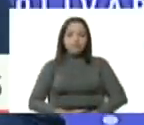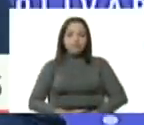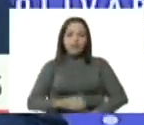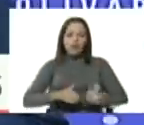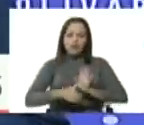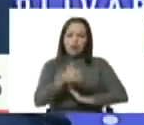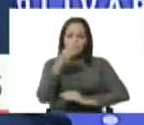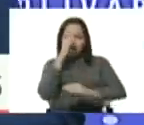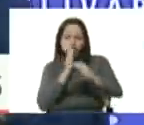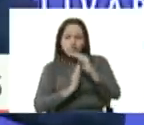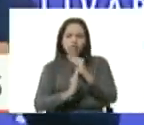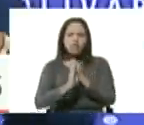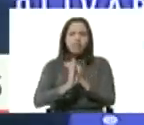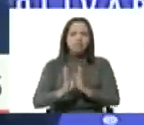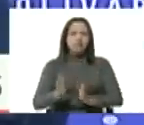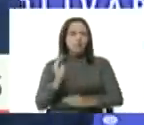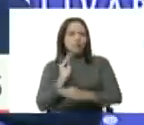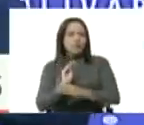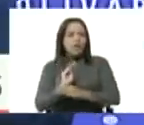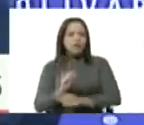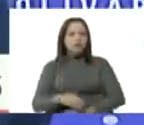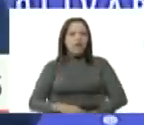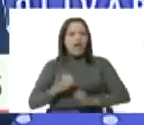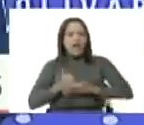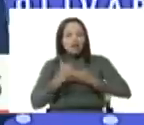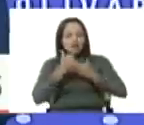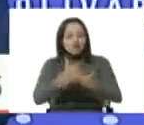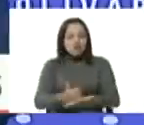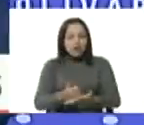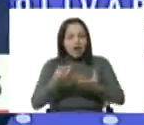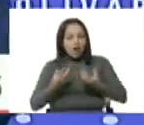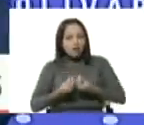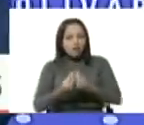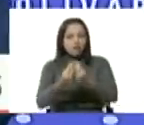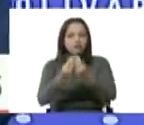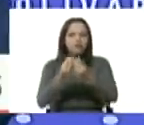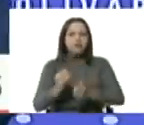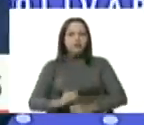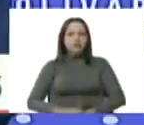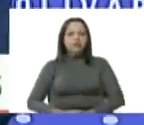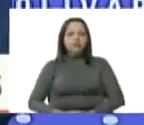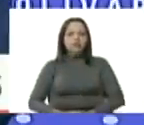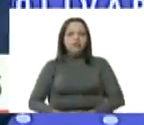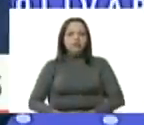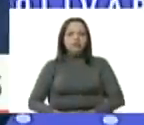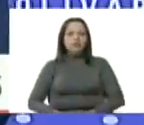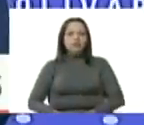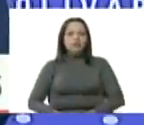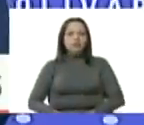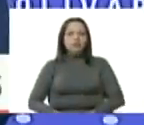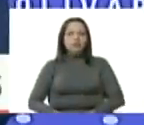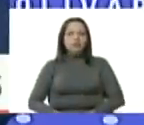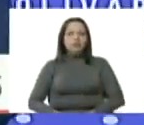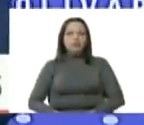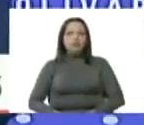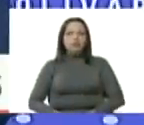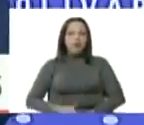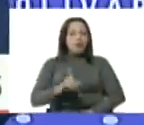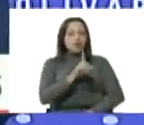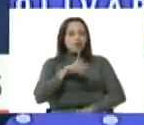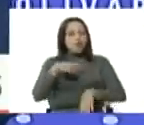prudente, humilde, ayudar, acompañar. ¿Eh? No, uno ser